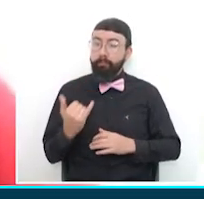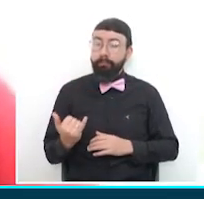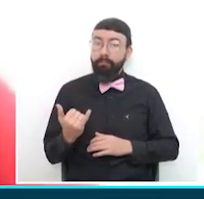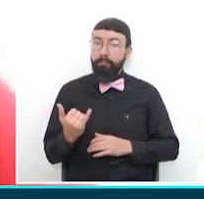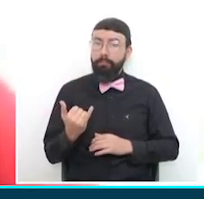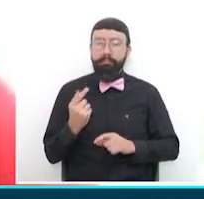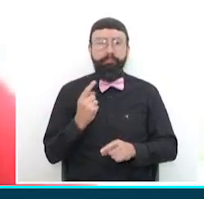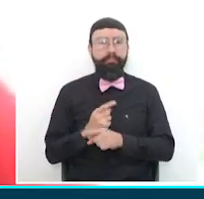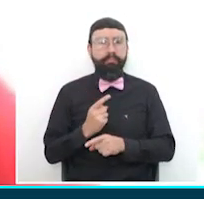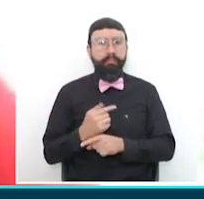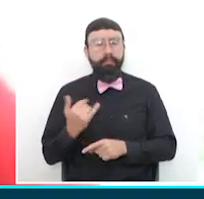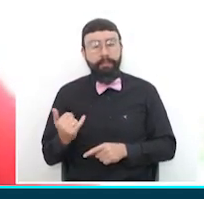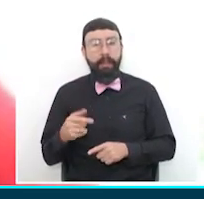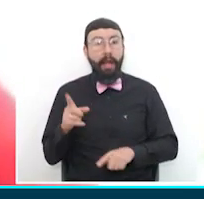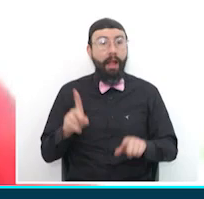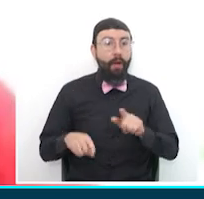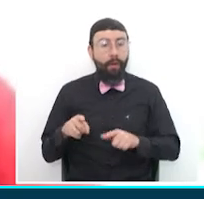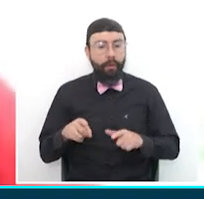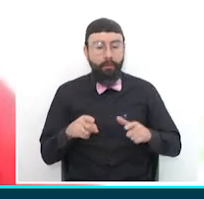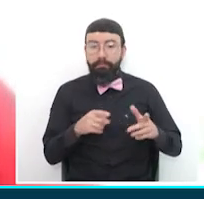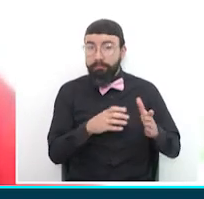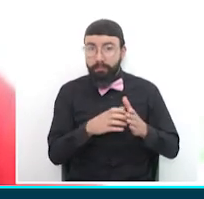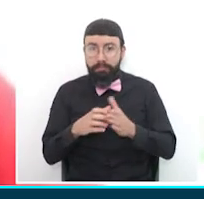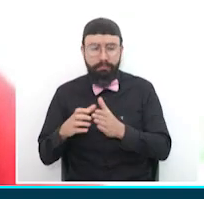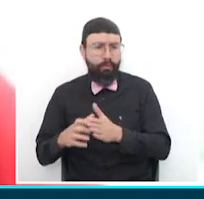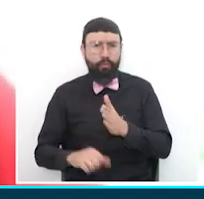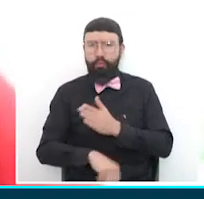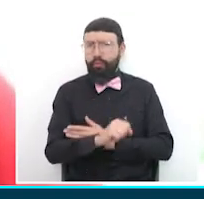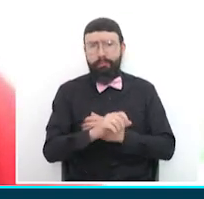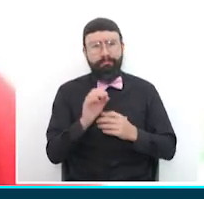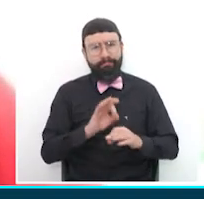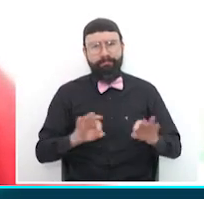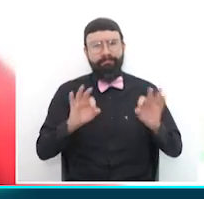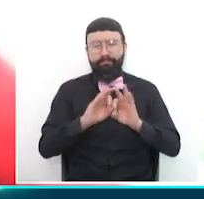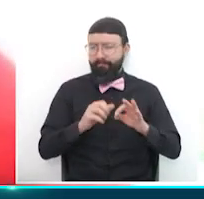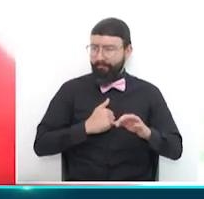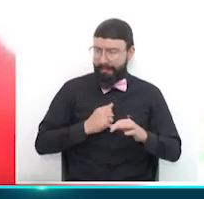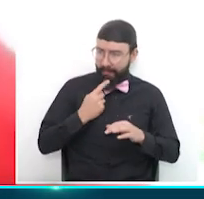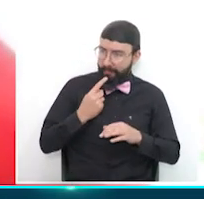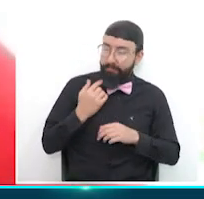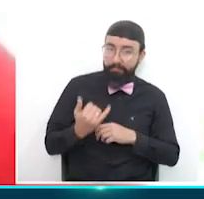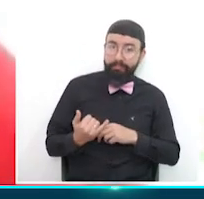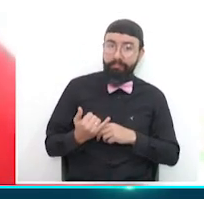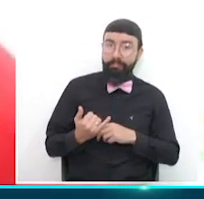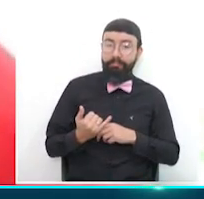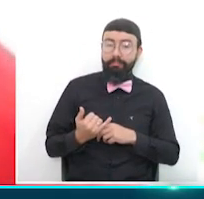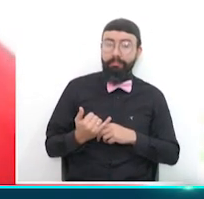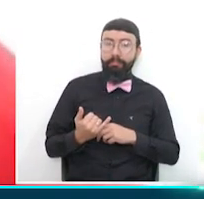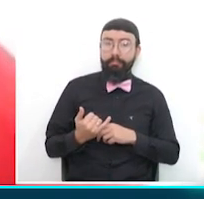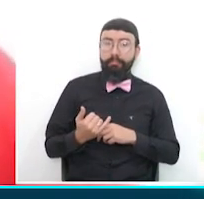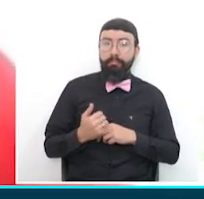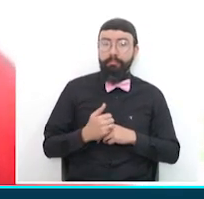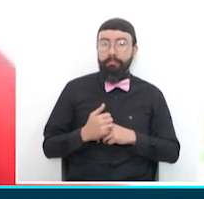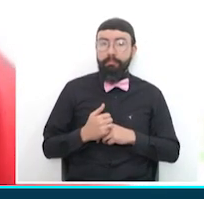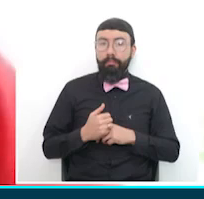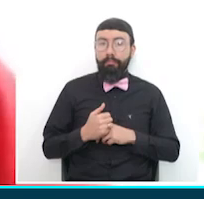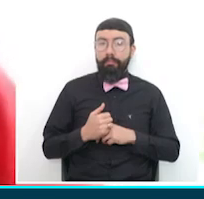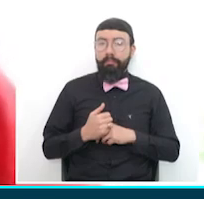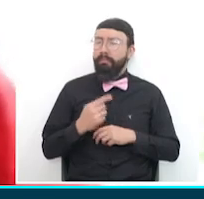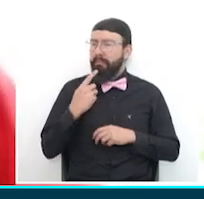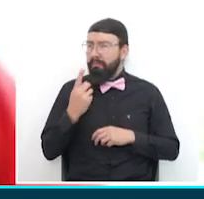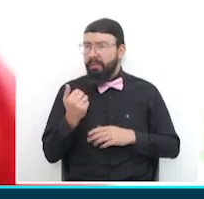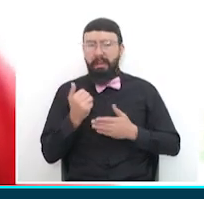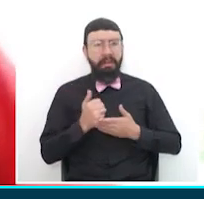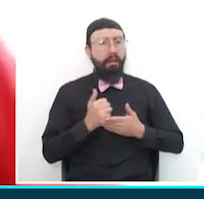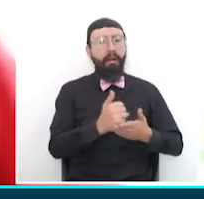algunos partidos que fueron hasta fundamentales, diría yo, ¿sí? Donde ellos pudieron ayudarnos